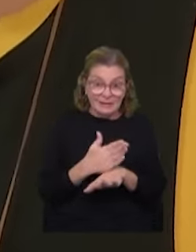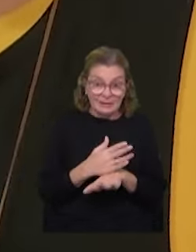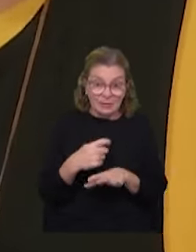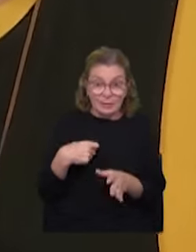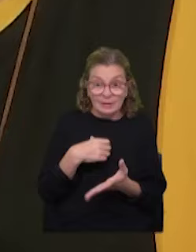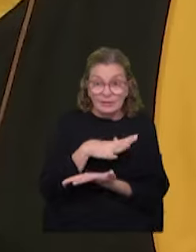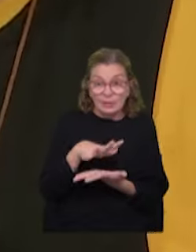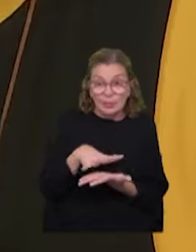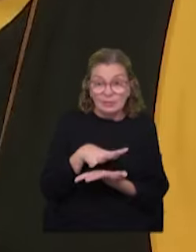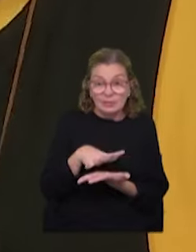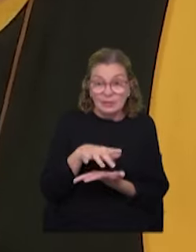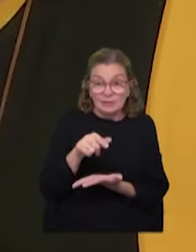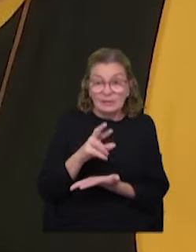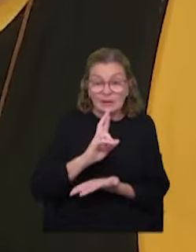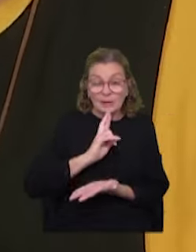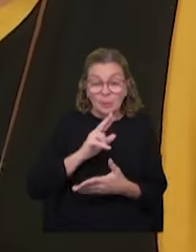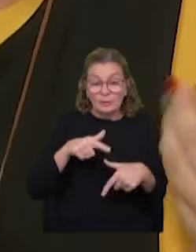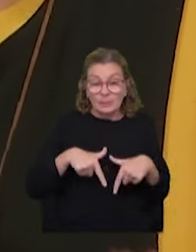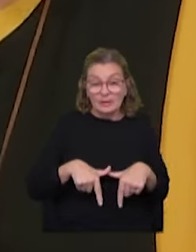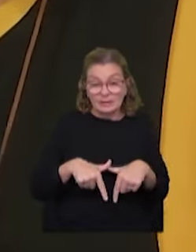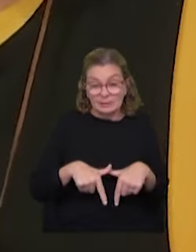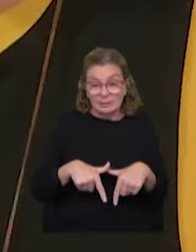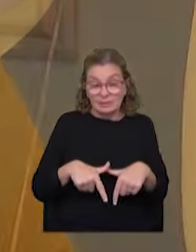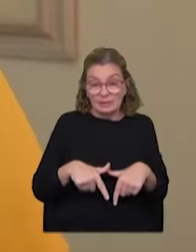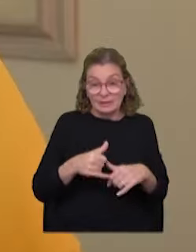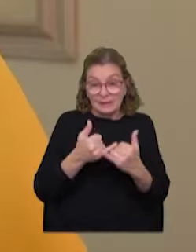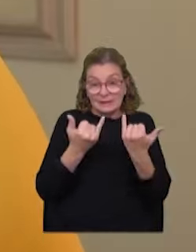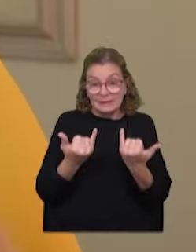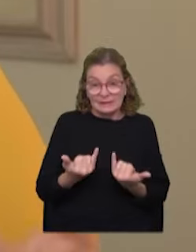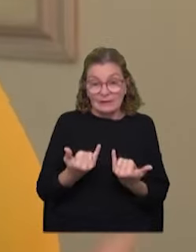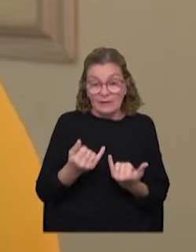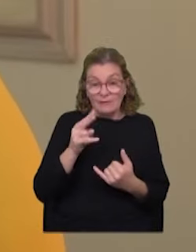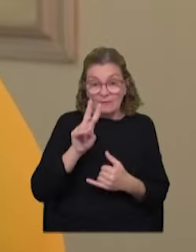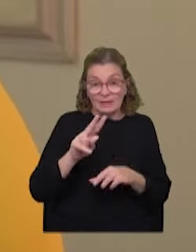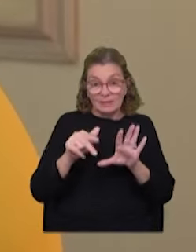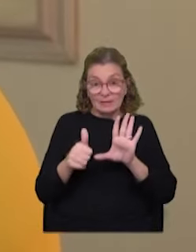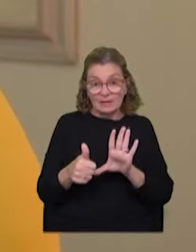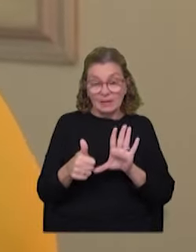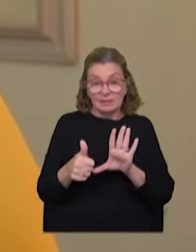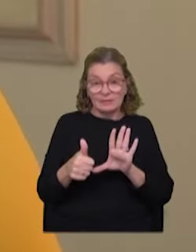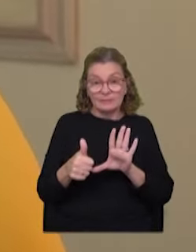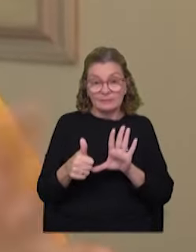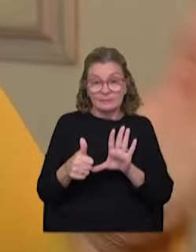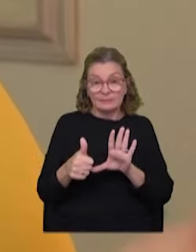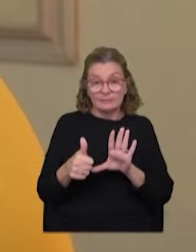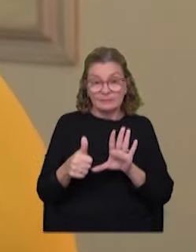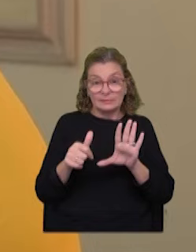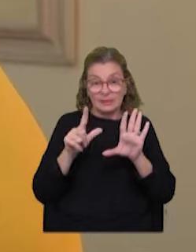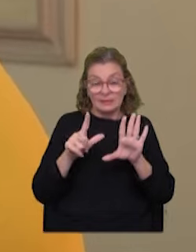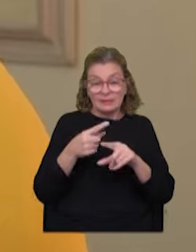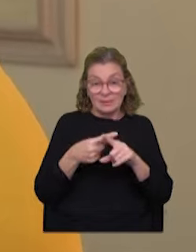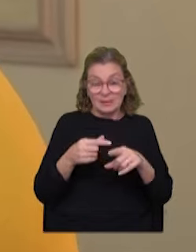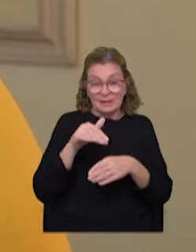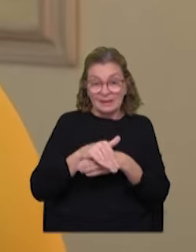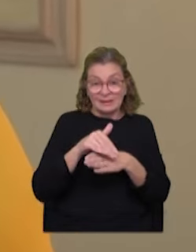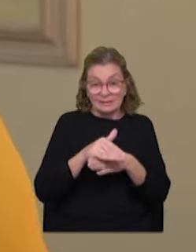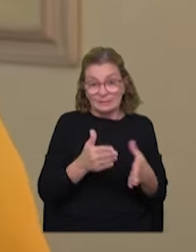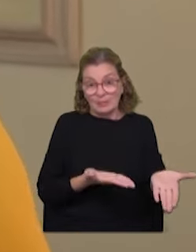situación está esta respuesta del ministro y el día 26 eh a las 7:30 de la tarde